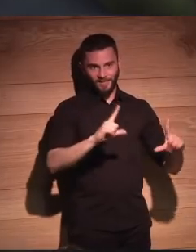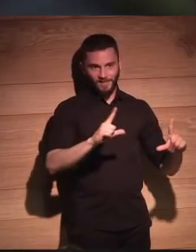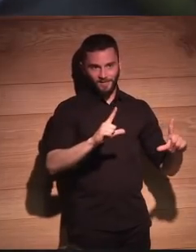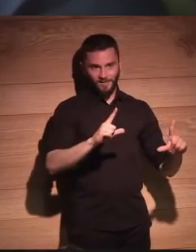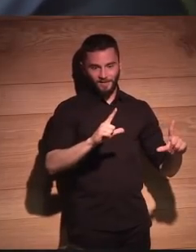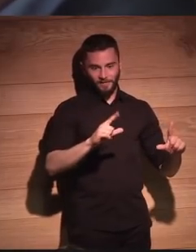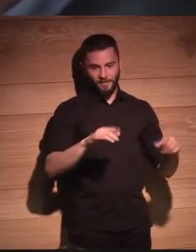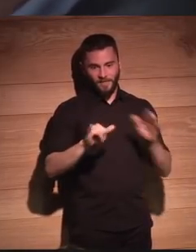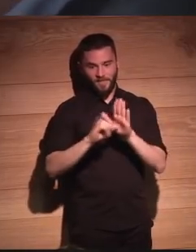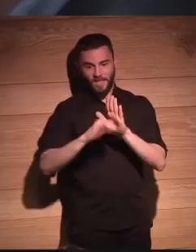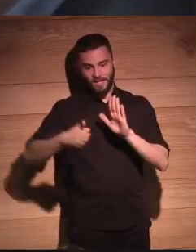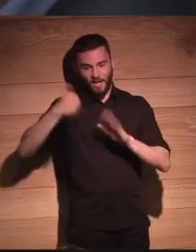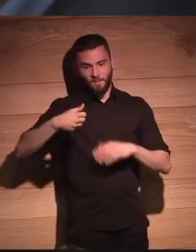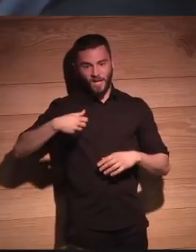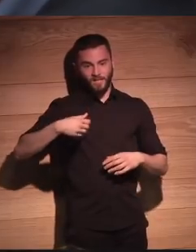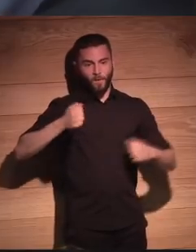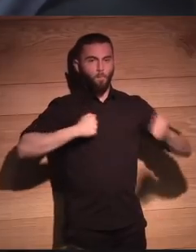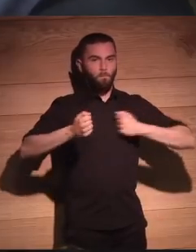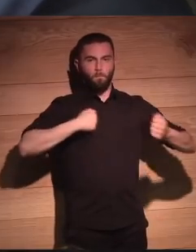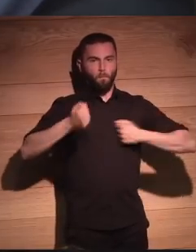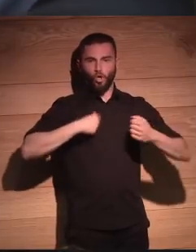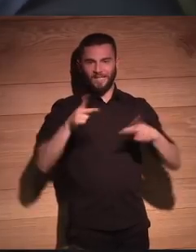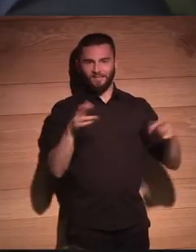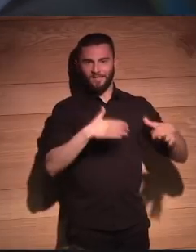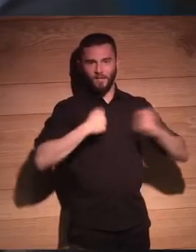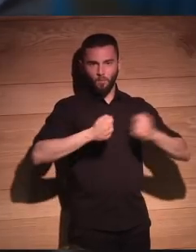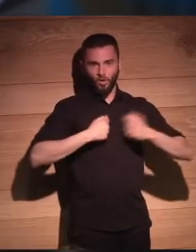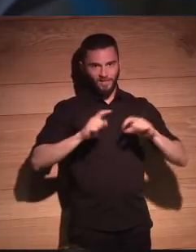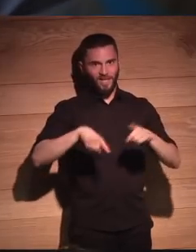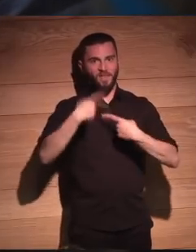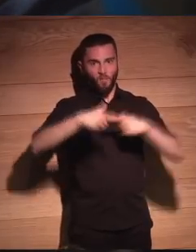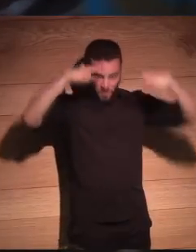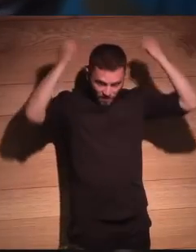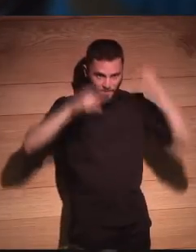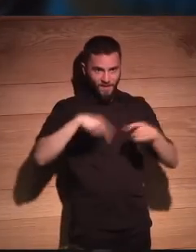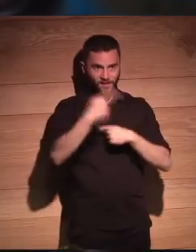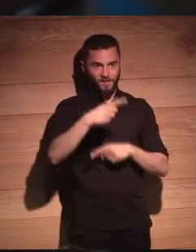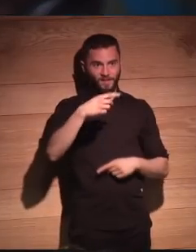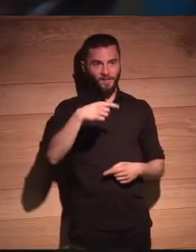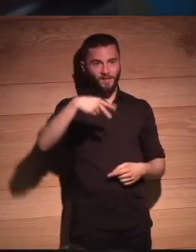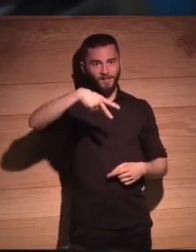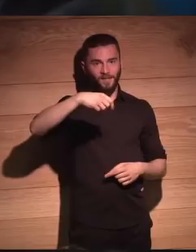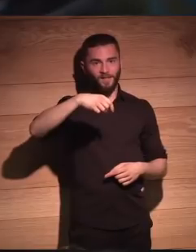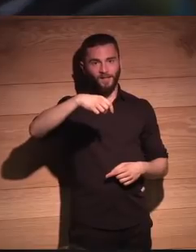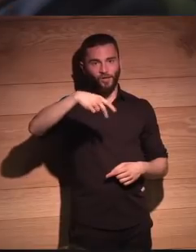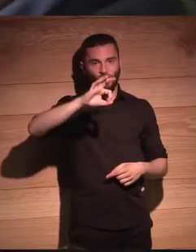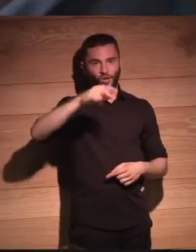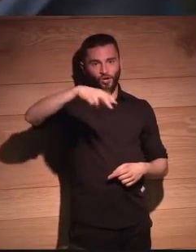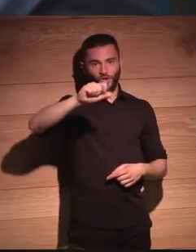Monkeys, de la serie de los Monkeys, que del Batman que vino luego. Fue Denny O'Neil y Neil Adams